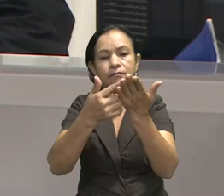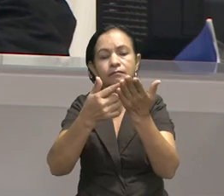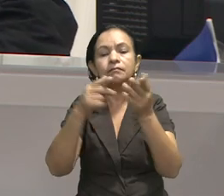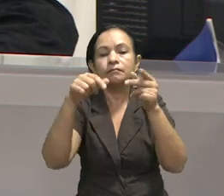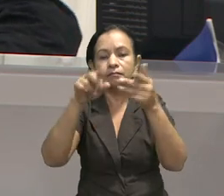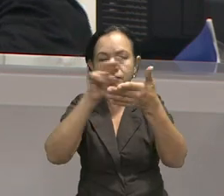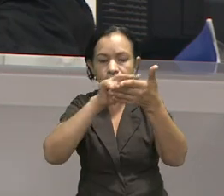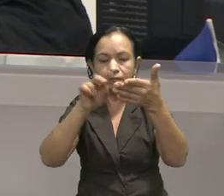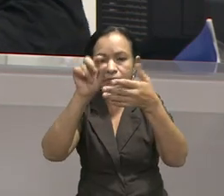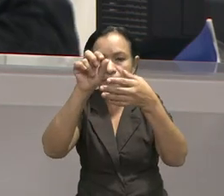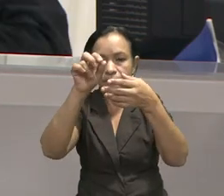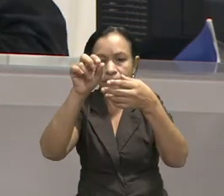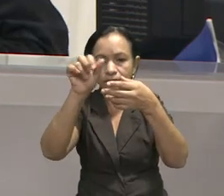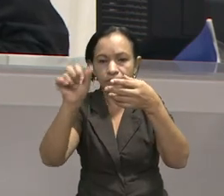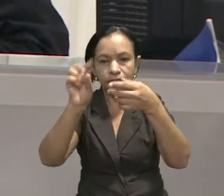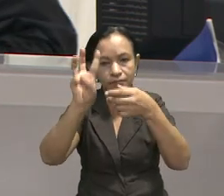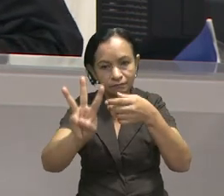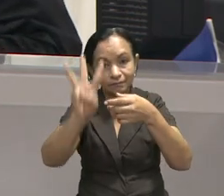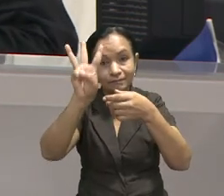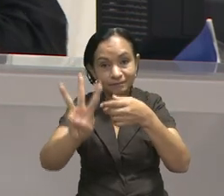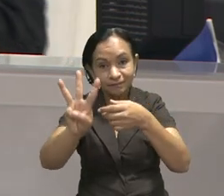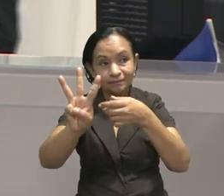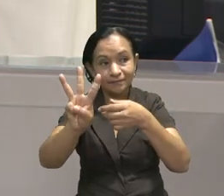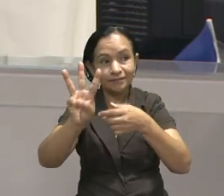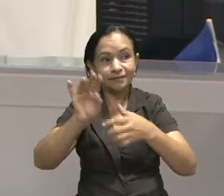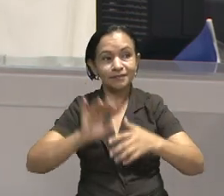Hasta aquí el artículo 3, tercero.